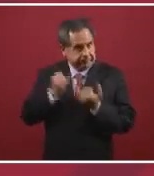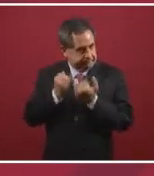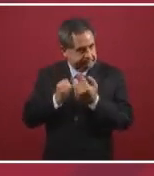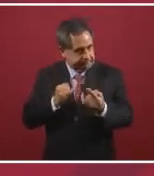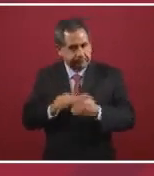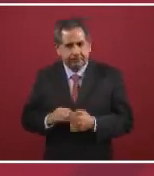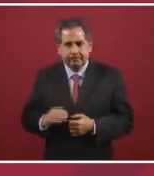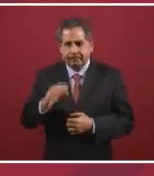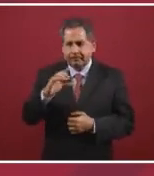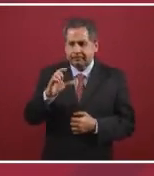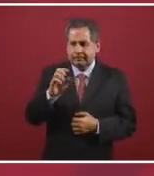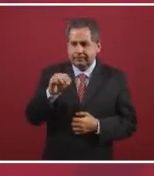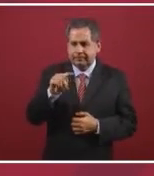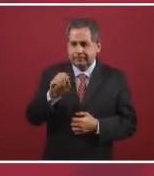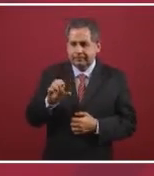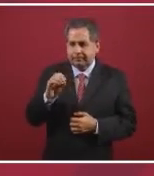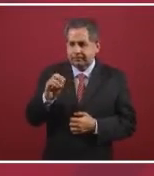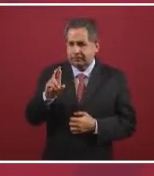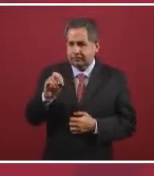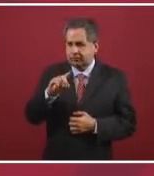José Clemente Orozco,